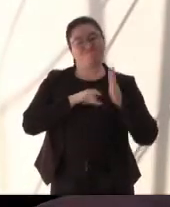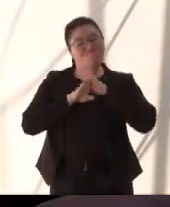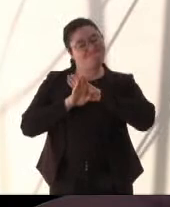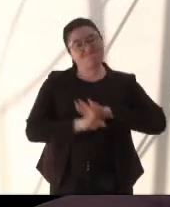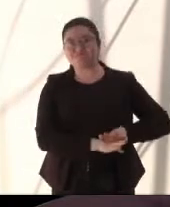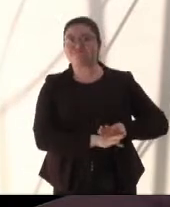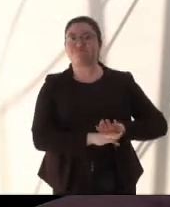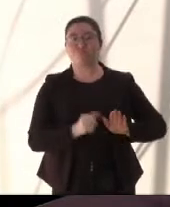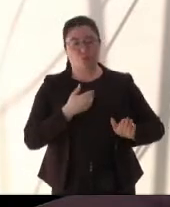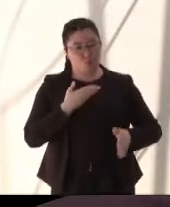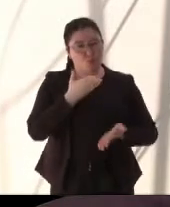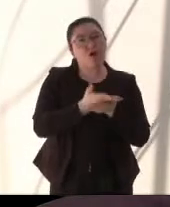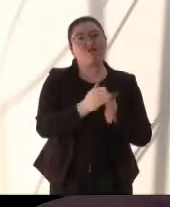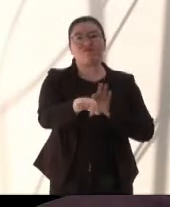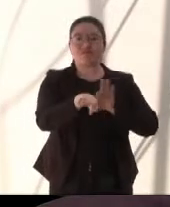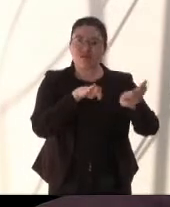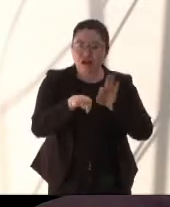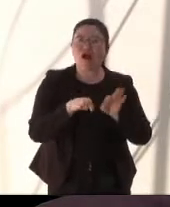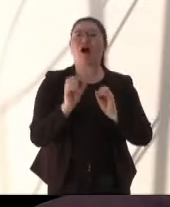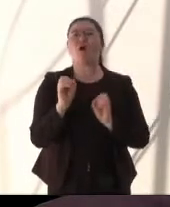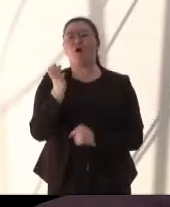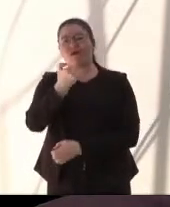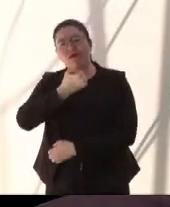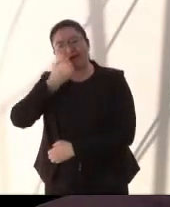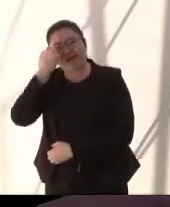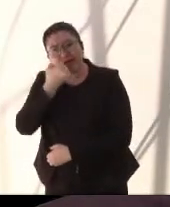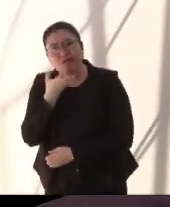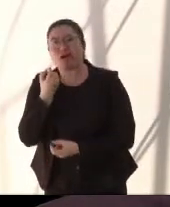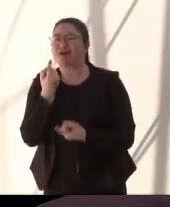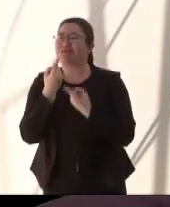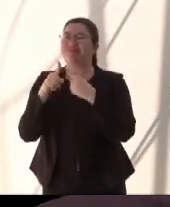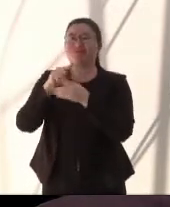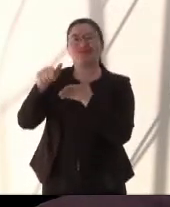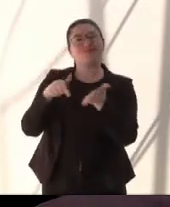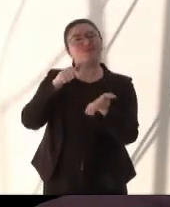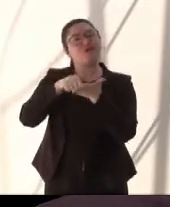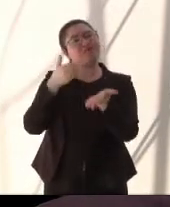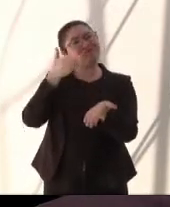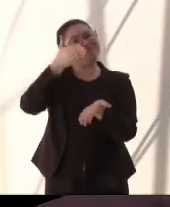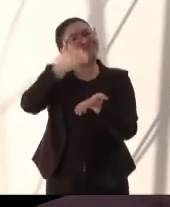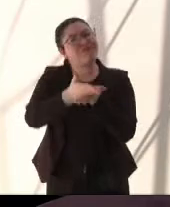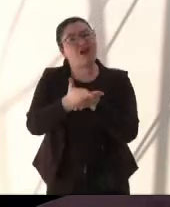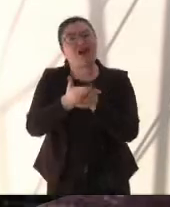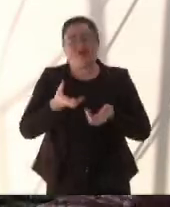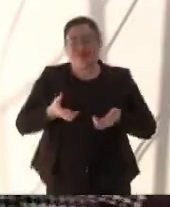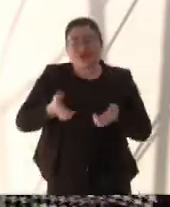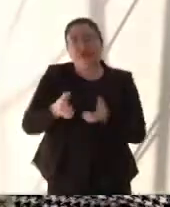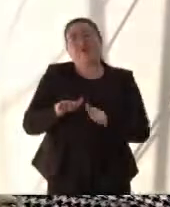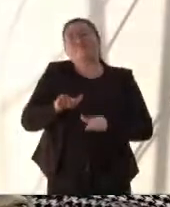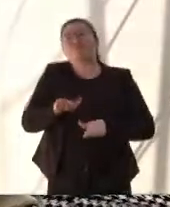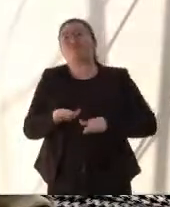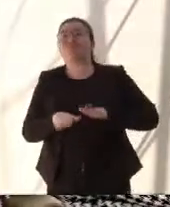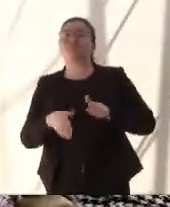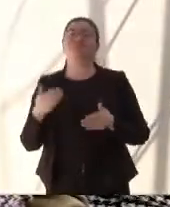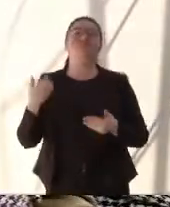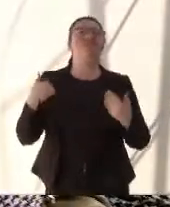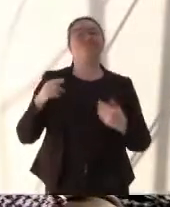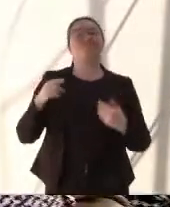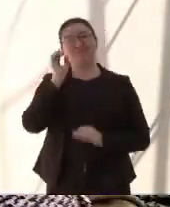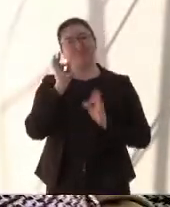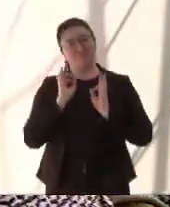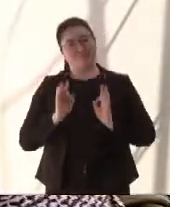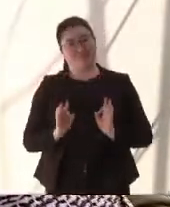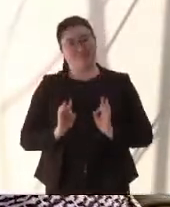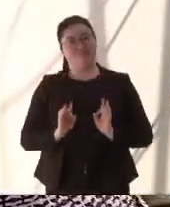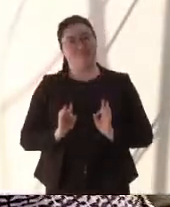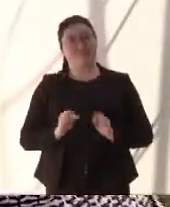trabajo, de ir a la escuela, de ir a los espacios públicos, de caminar por las calles, pero también hay que decirlo,